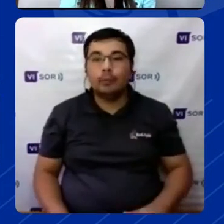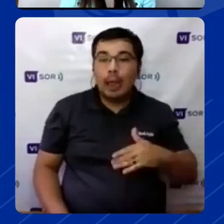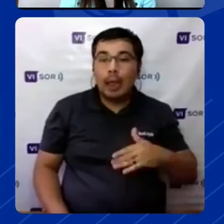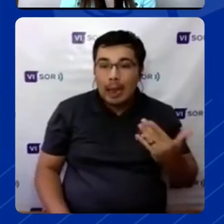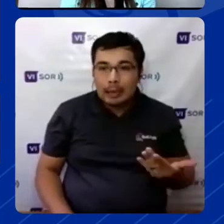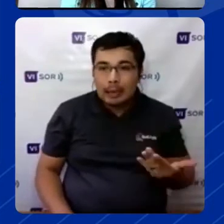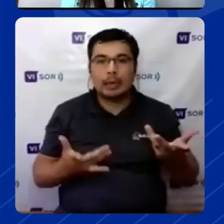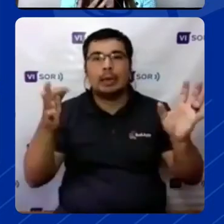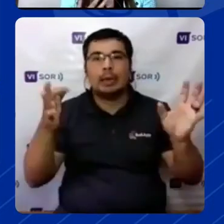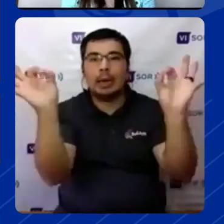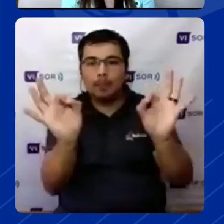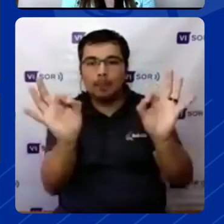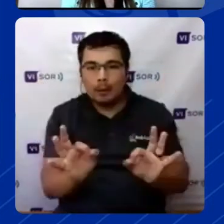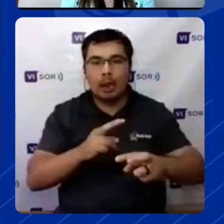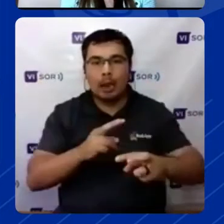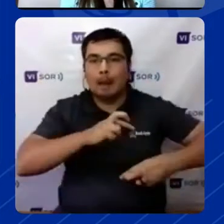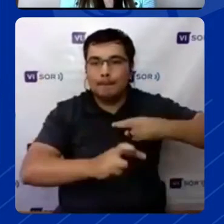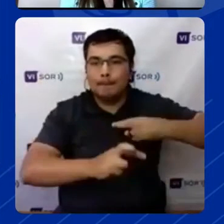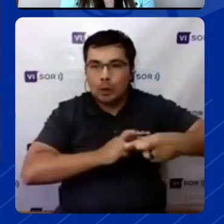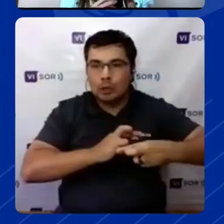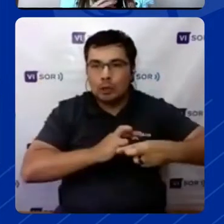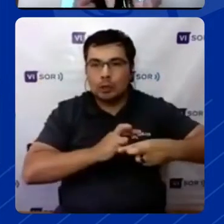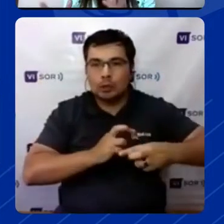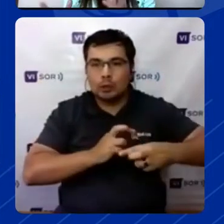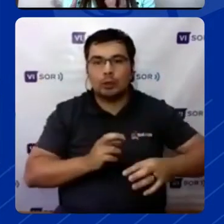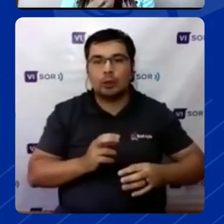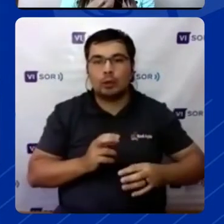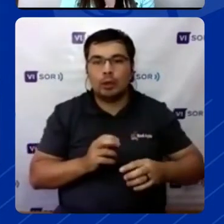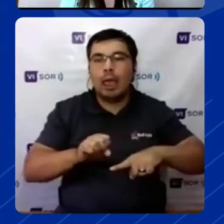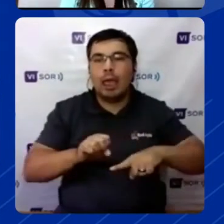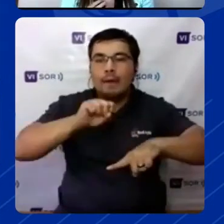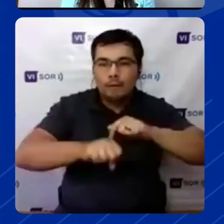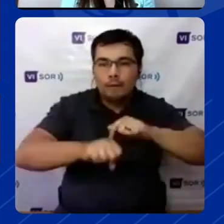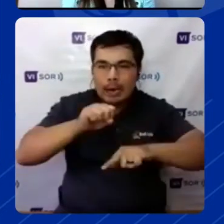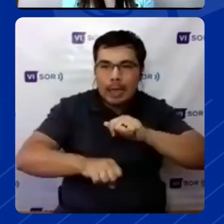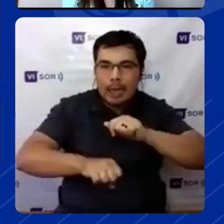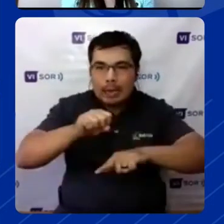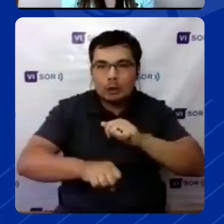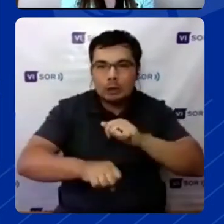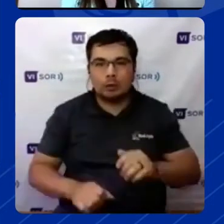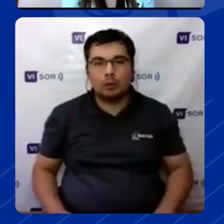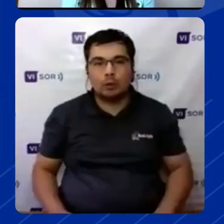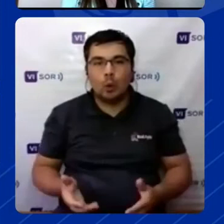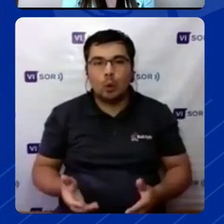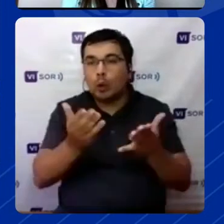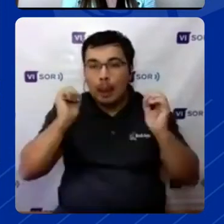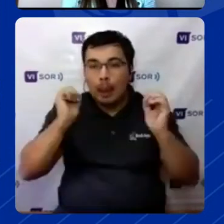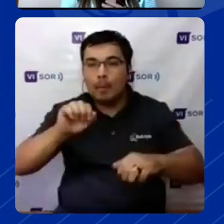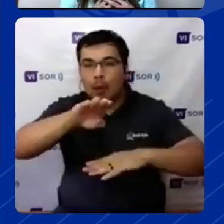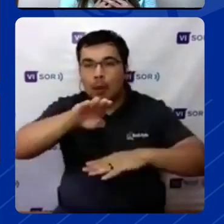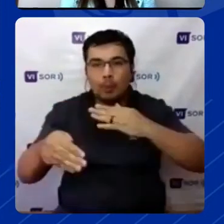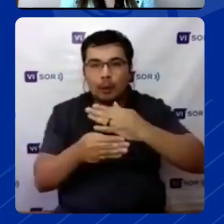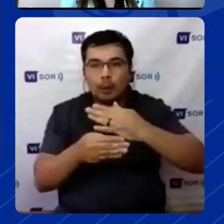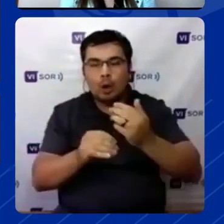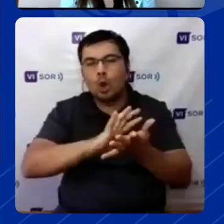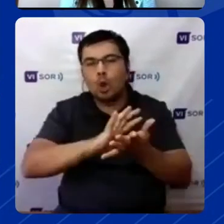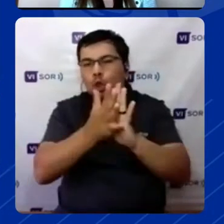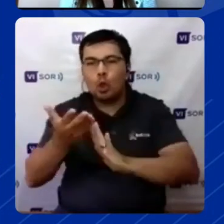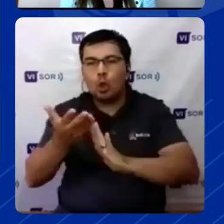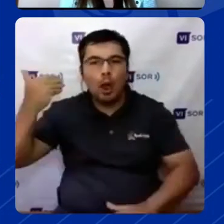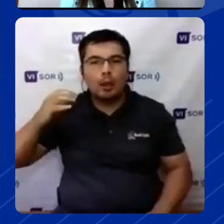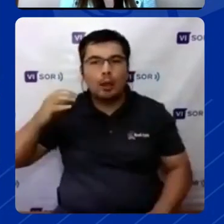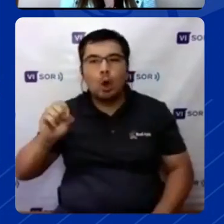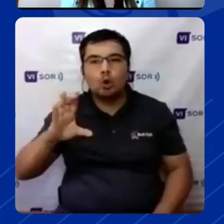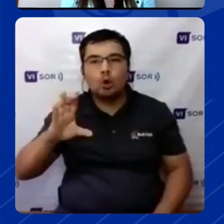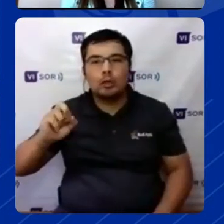explicación del proceso de validación. Ahí pueden complementarlo con todo lo que también les explicó Oscar antes. Pero igual quiero aprovechar